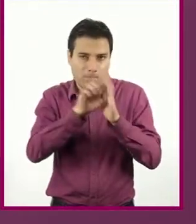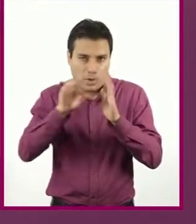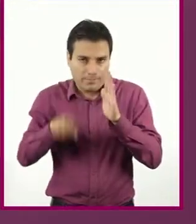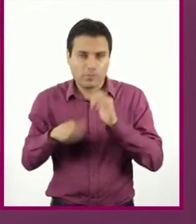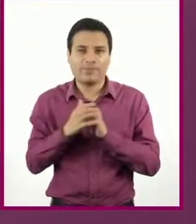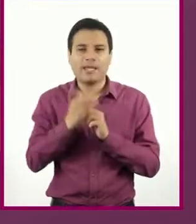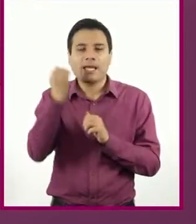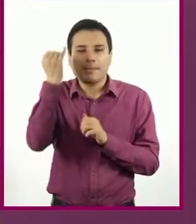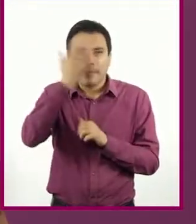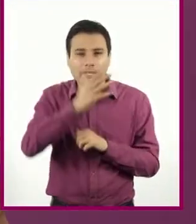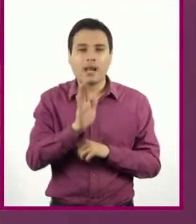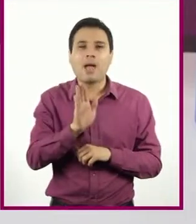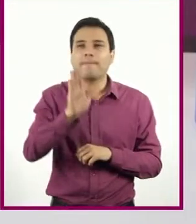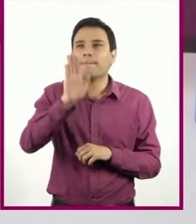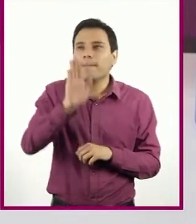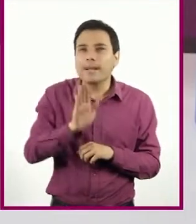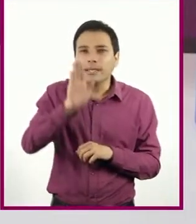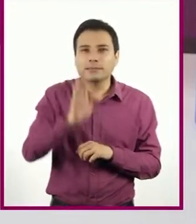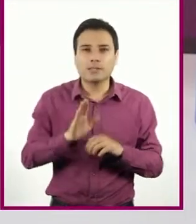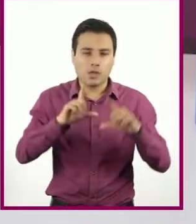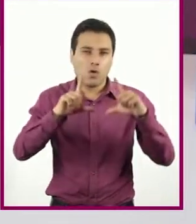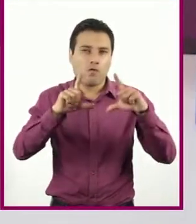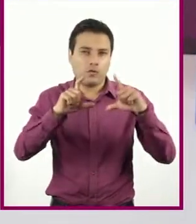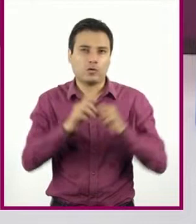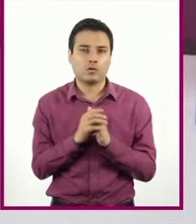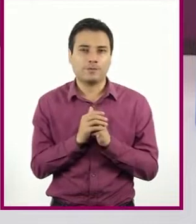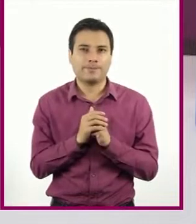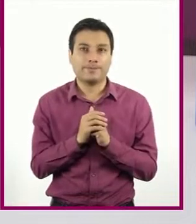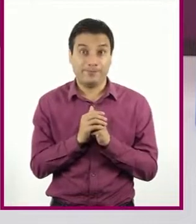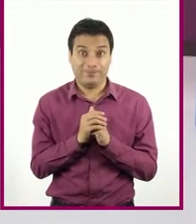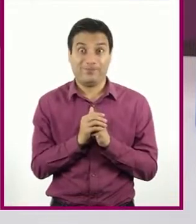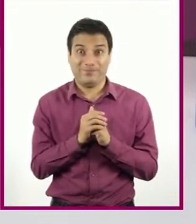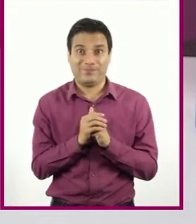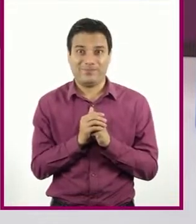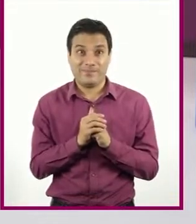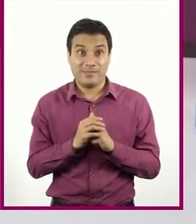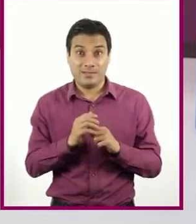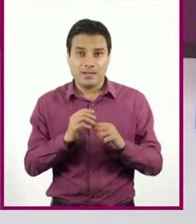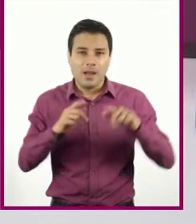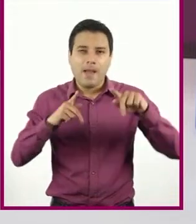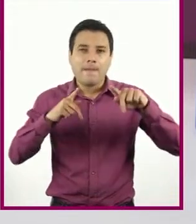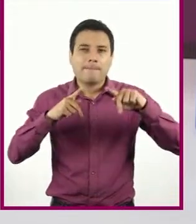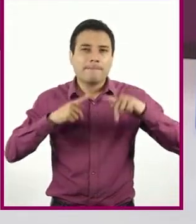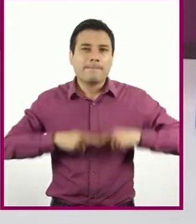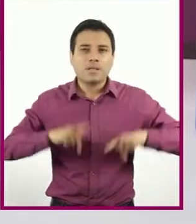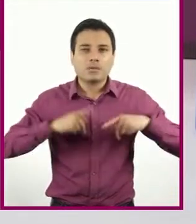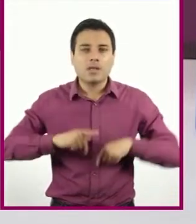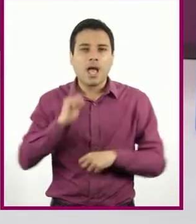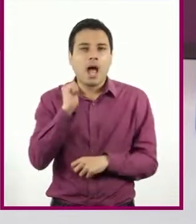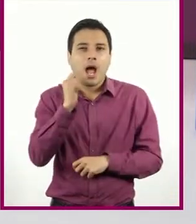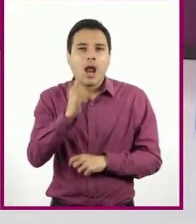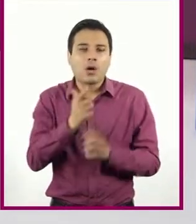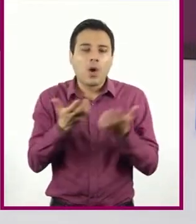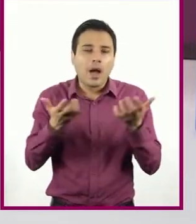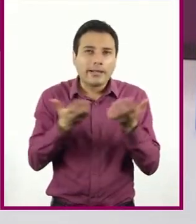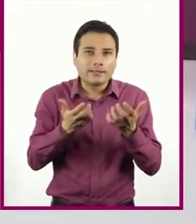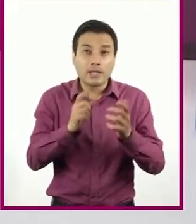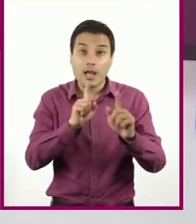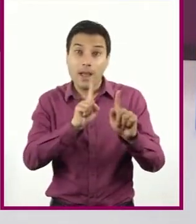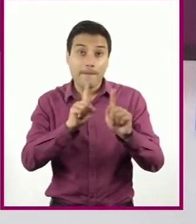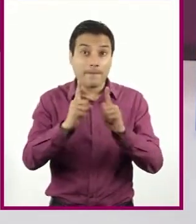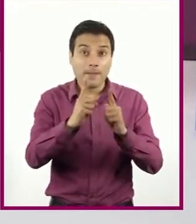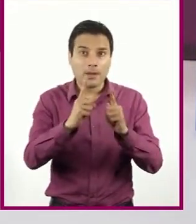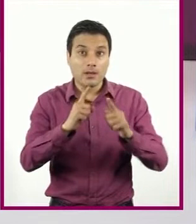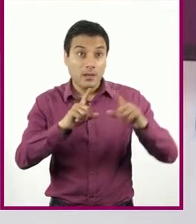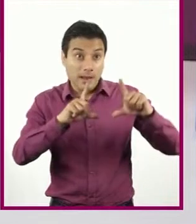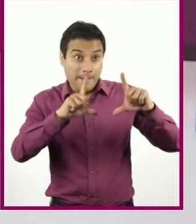como fotografías, como la captura de instantes de acción. ¿Y cómo lo relacionamos con las